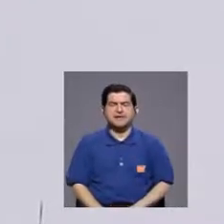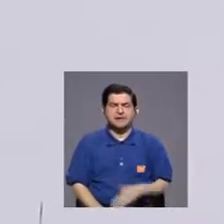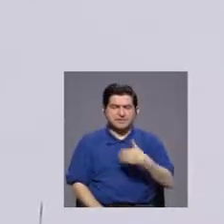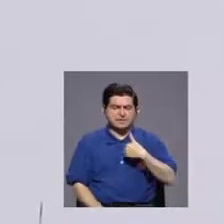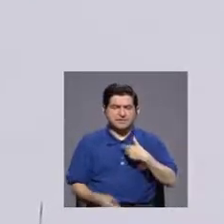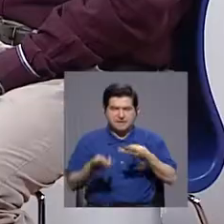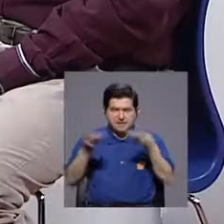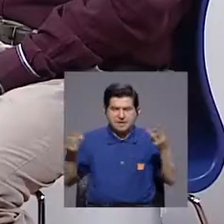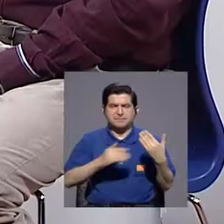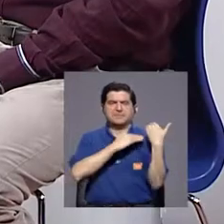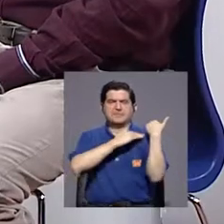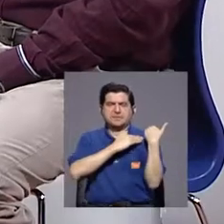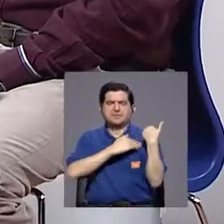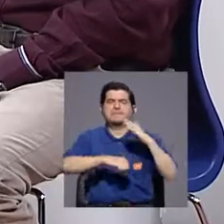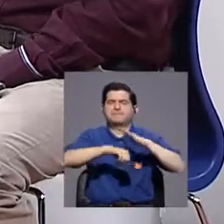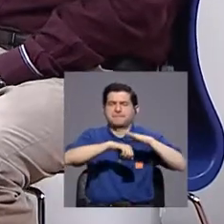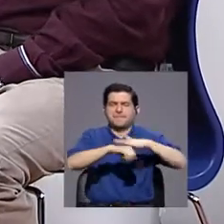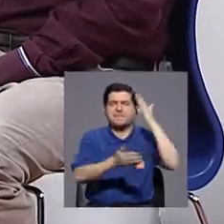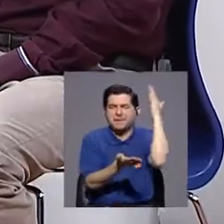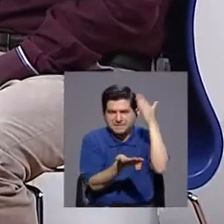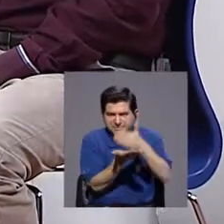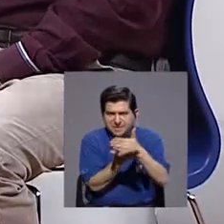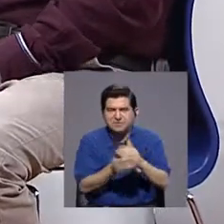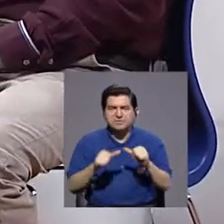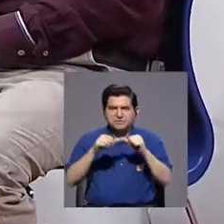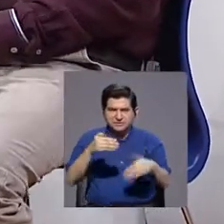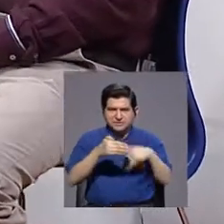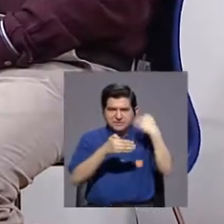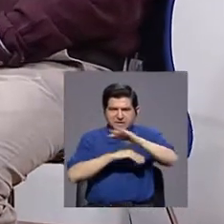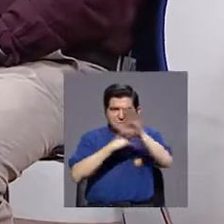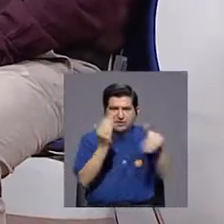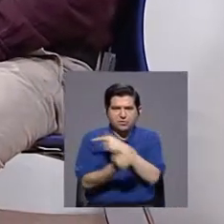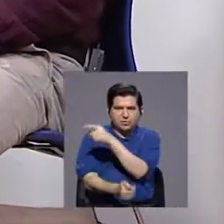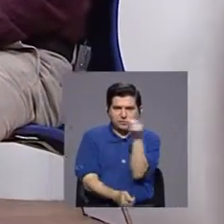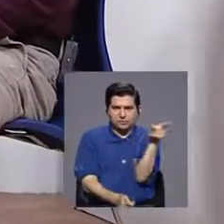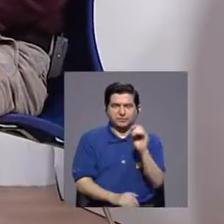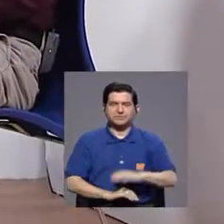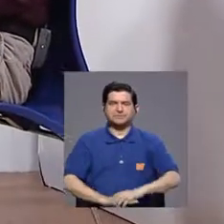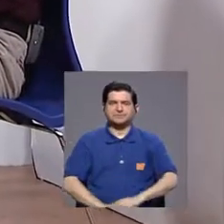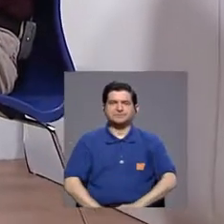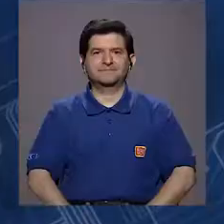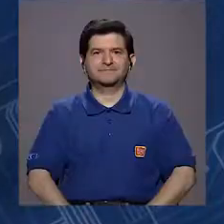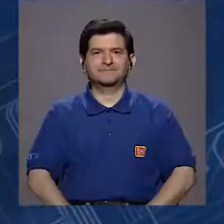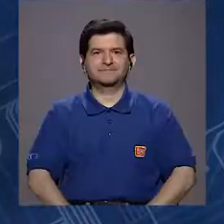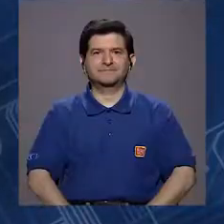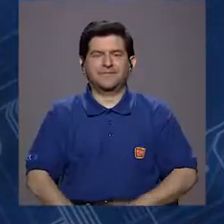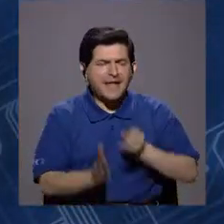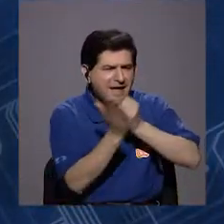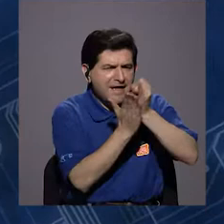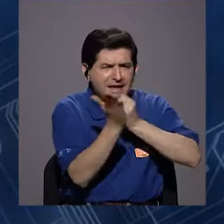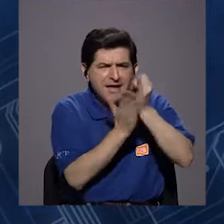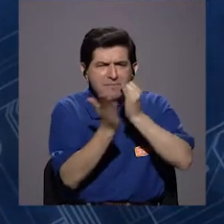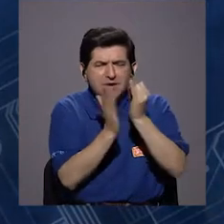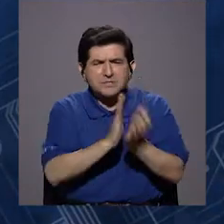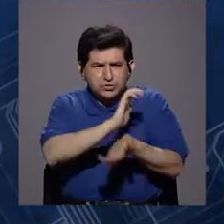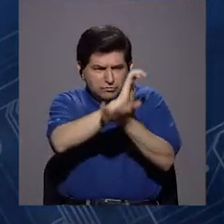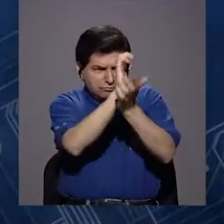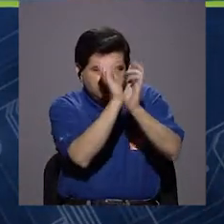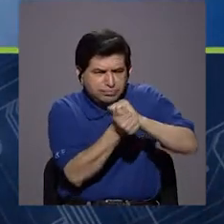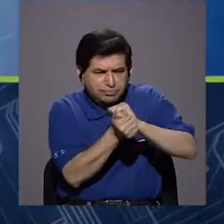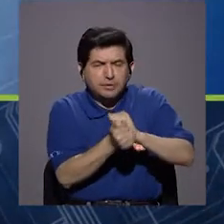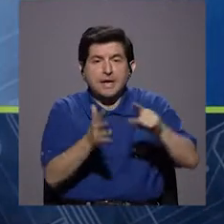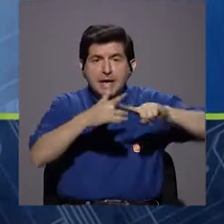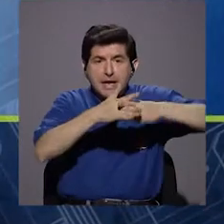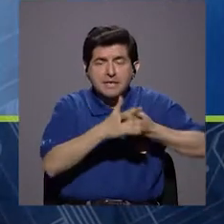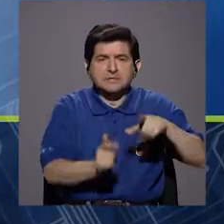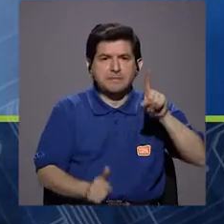de materiales resistentes claro permite hacer una pausa ya regresamos con todas y todos ustedes las investigaciones